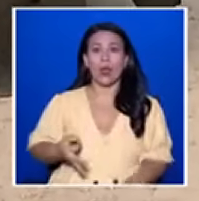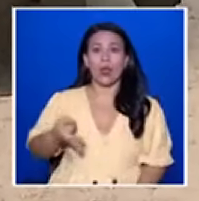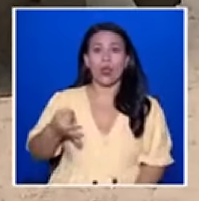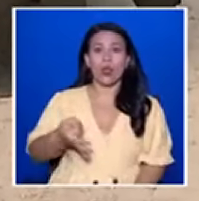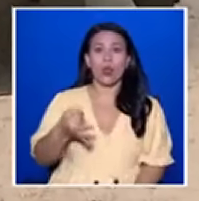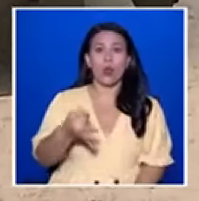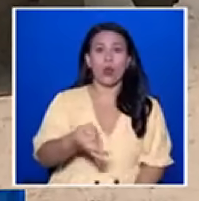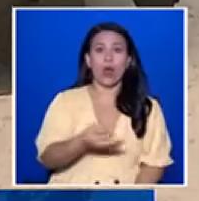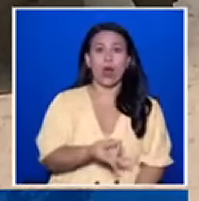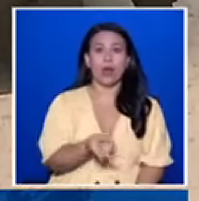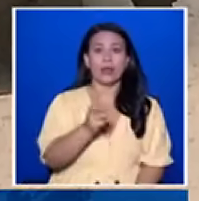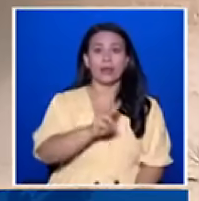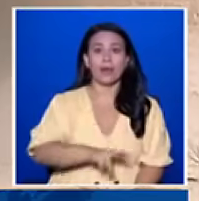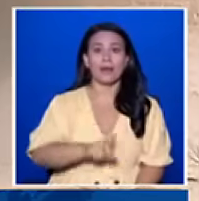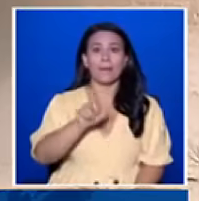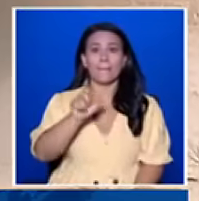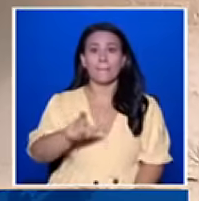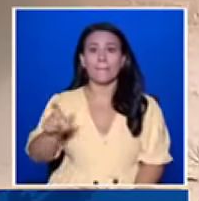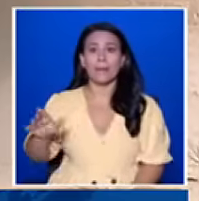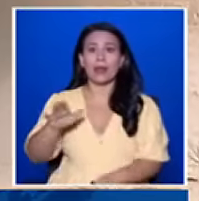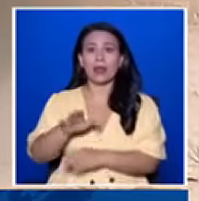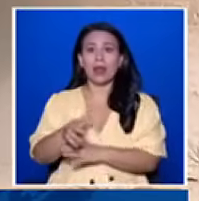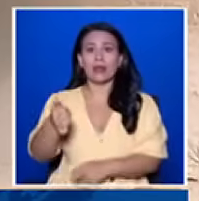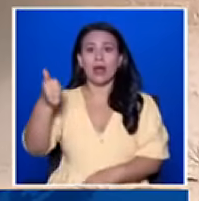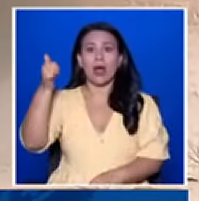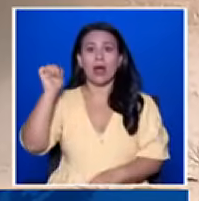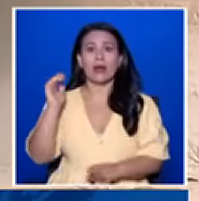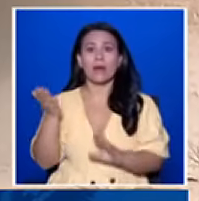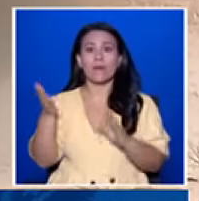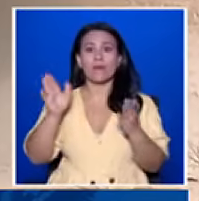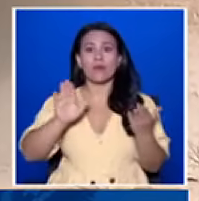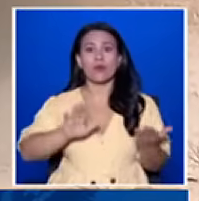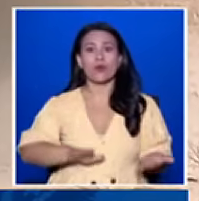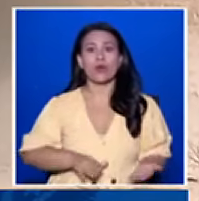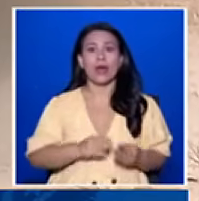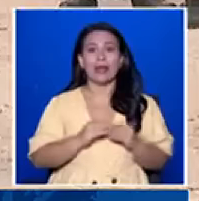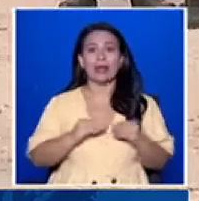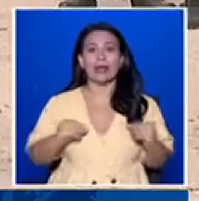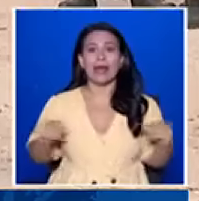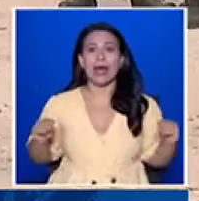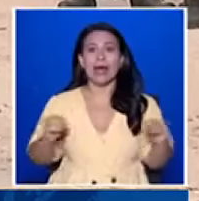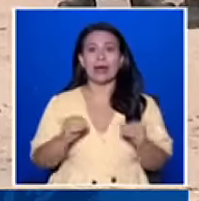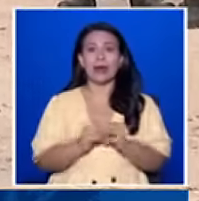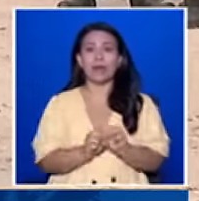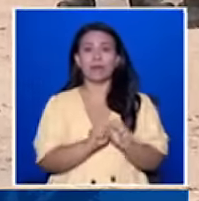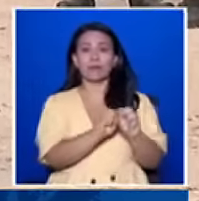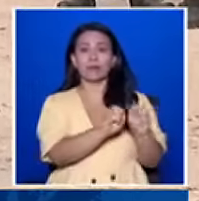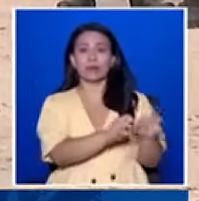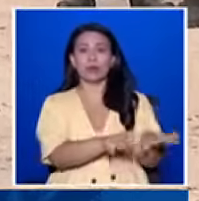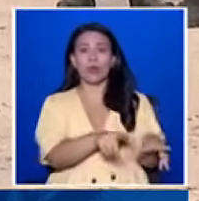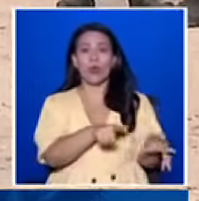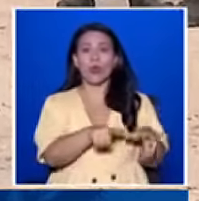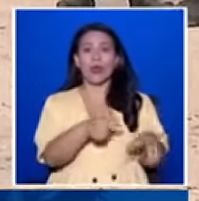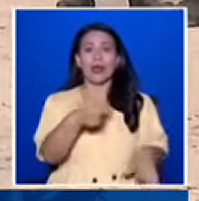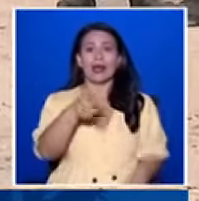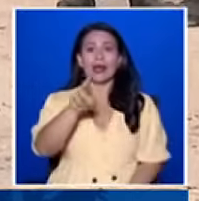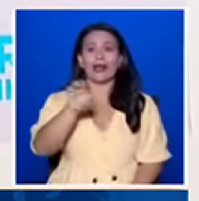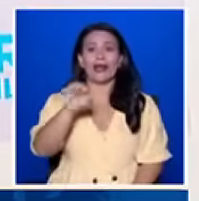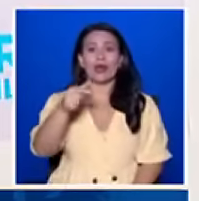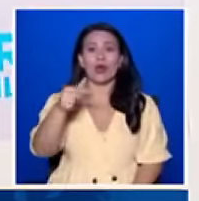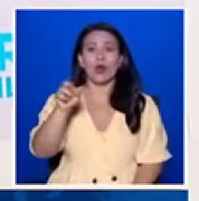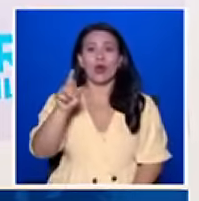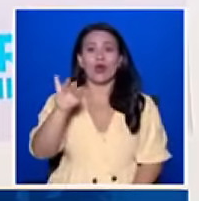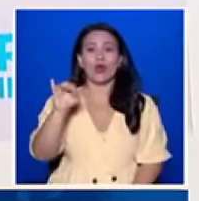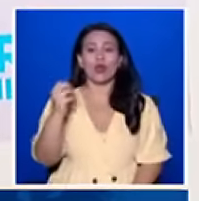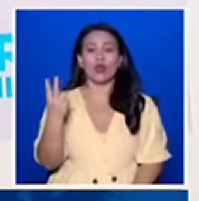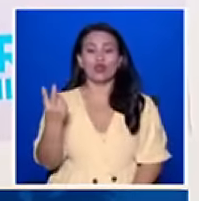se reportó otro crimen la tarde de ayer. El asesinato ocurrió en un terreno baldío, ubicado en la cooperativa Gregorio II. De